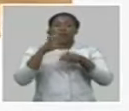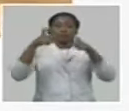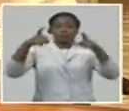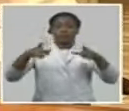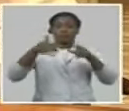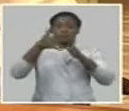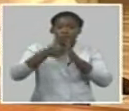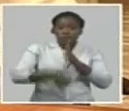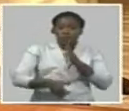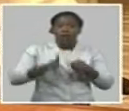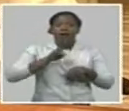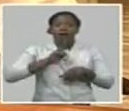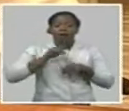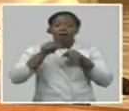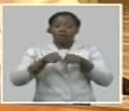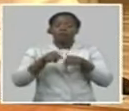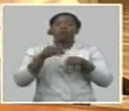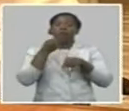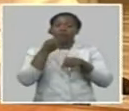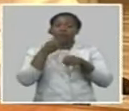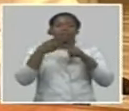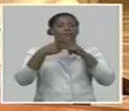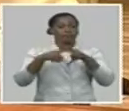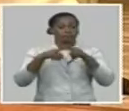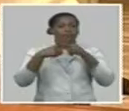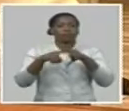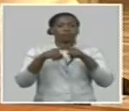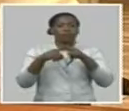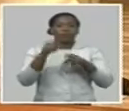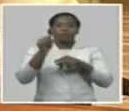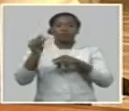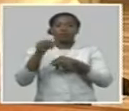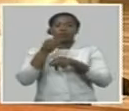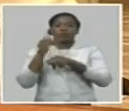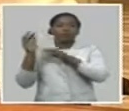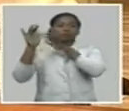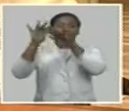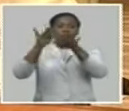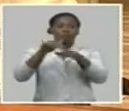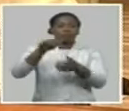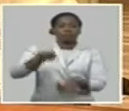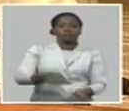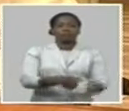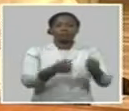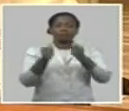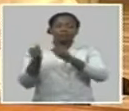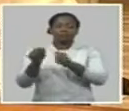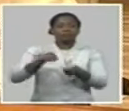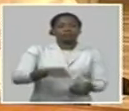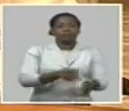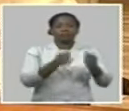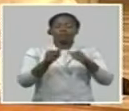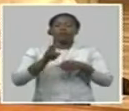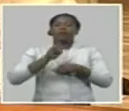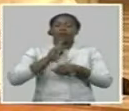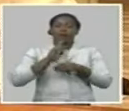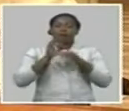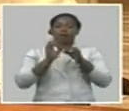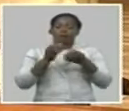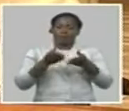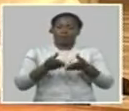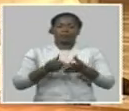activar algunos pozos como punto de fácil acceso para que las personas tengan la opción de poder ir a buscar el agua